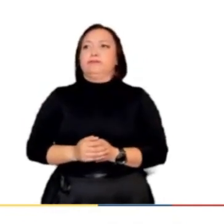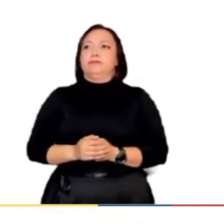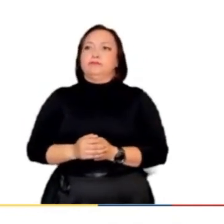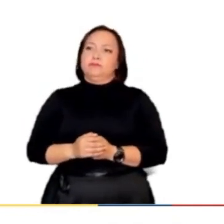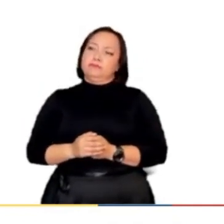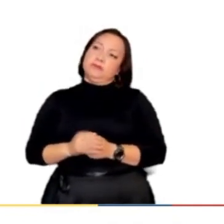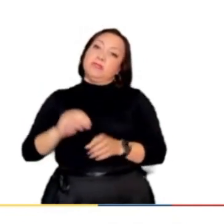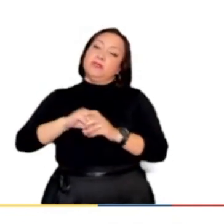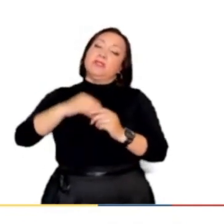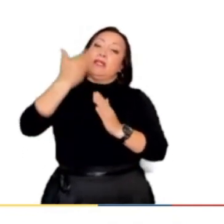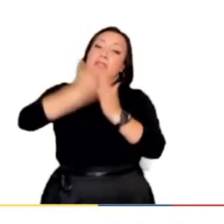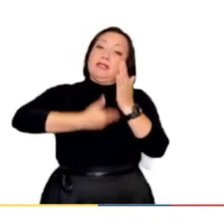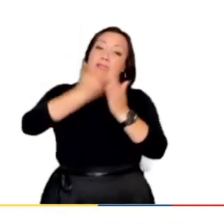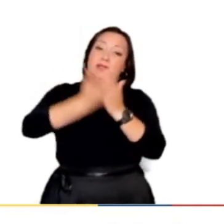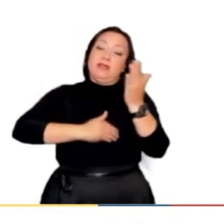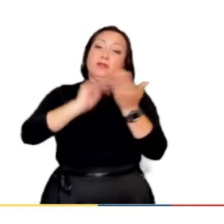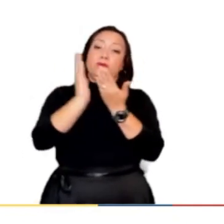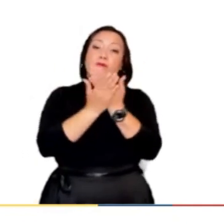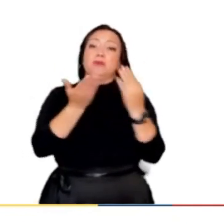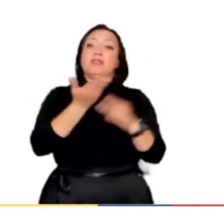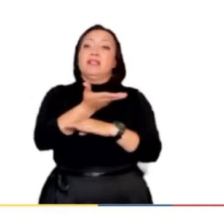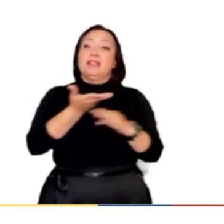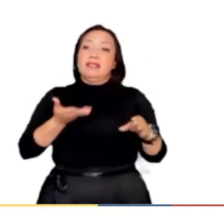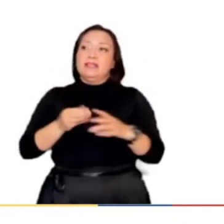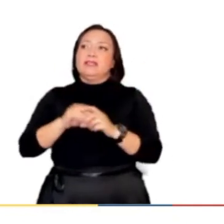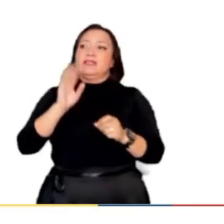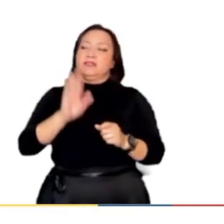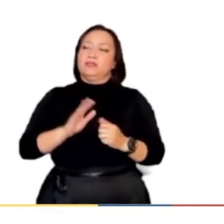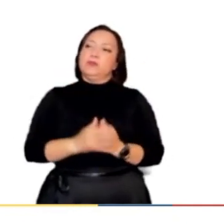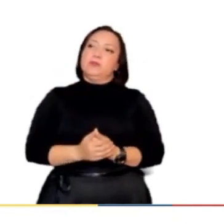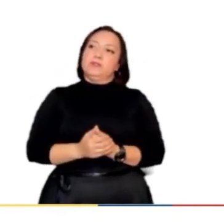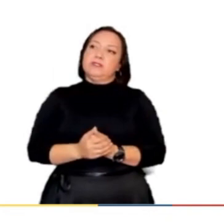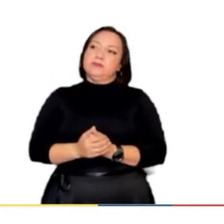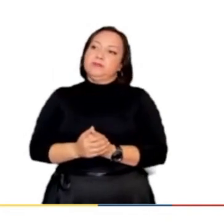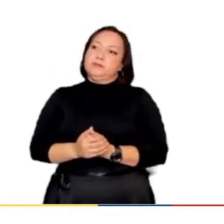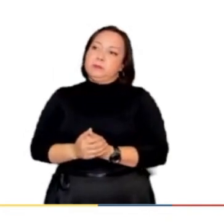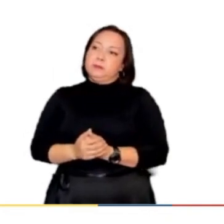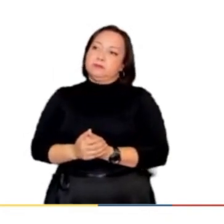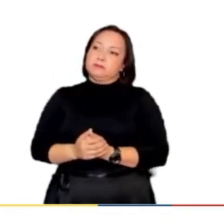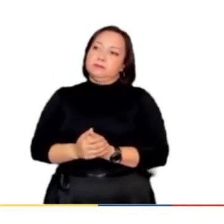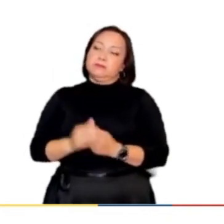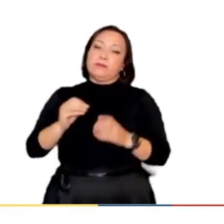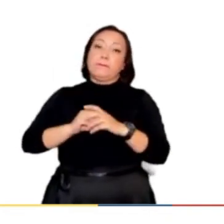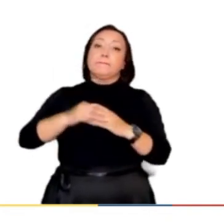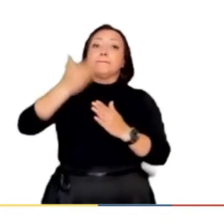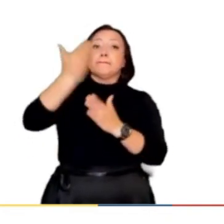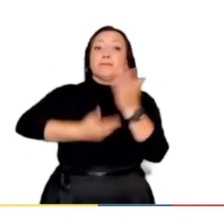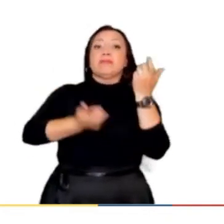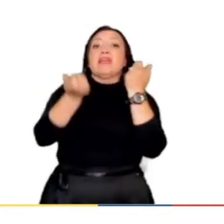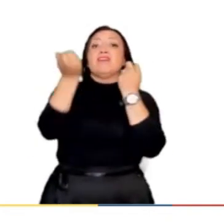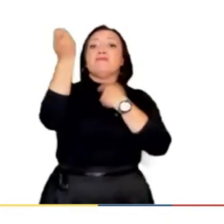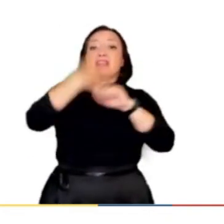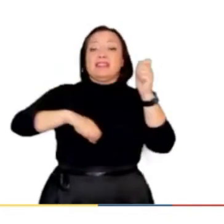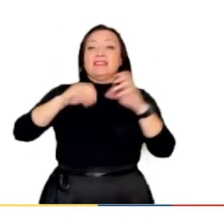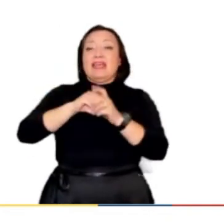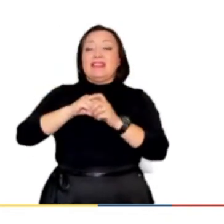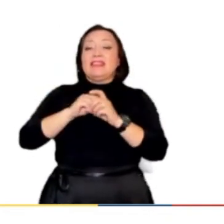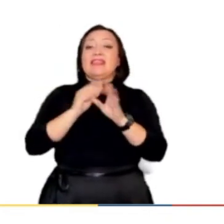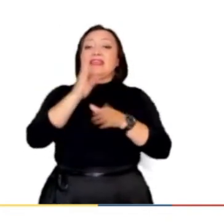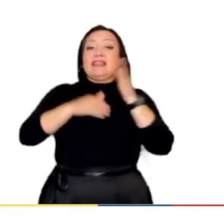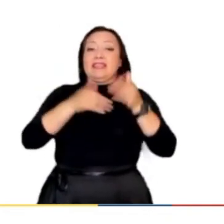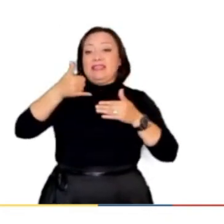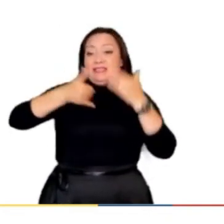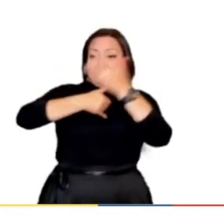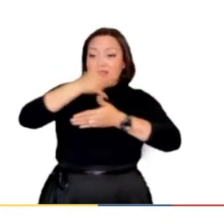dentro de la documentación que le exige es básicamente las facturas de venta a clientes locales e internacionales en